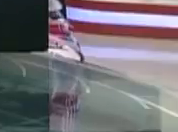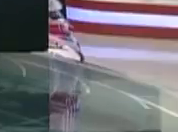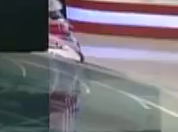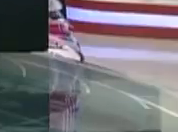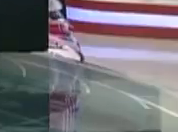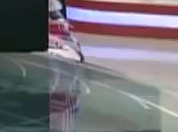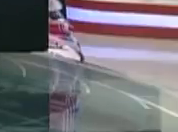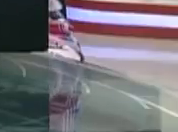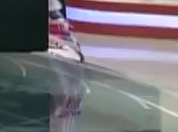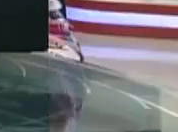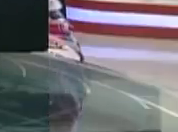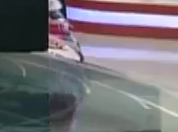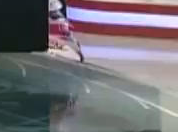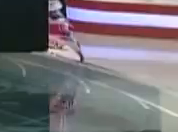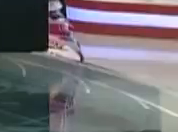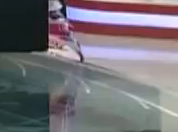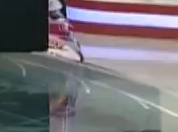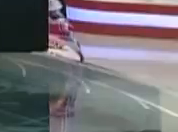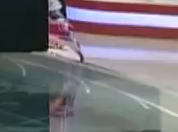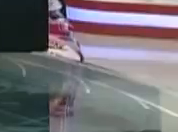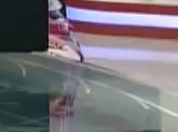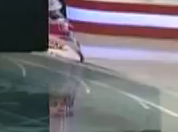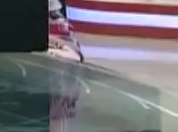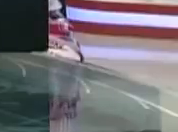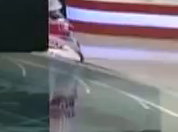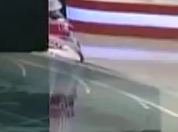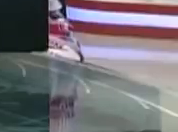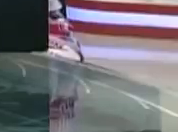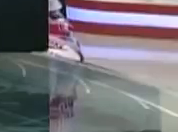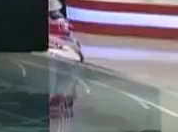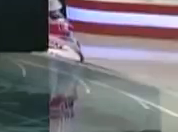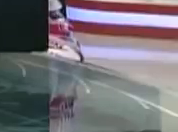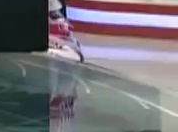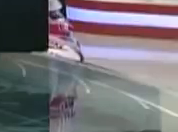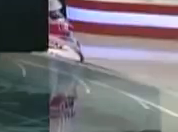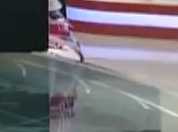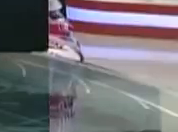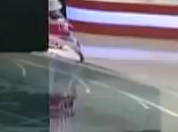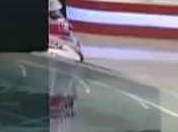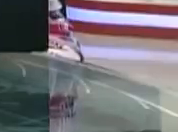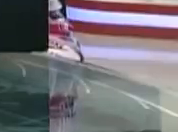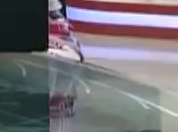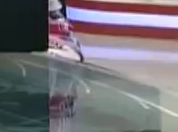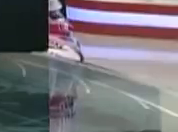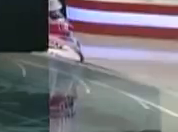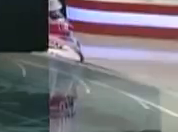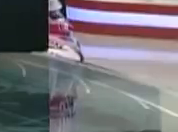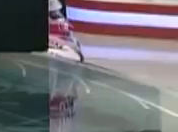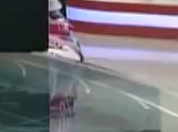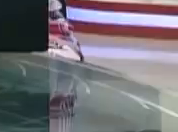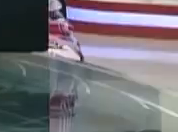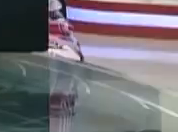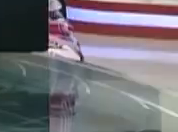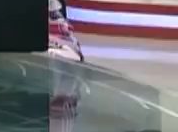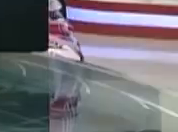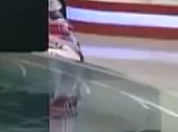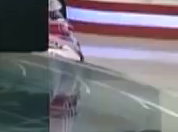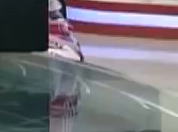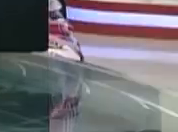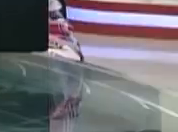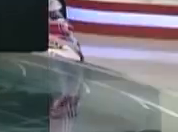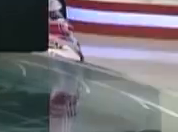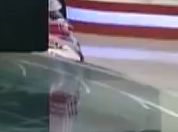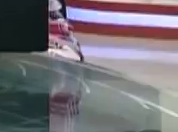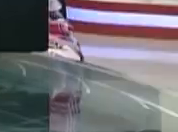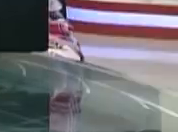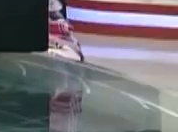con toda la base científica que respalda la evolución muy positiva de este medicamento venezolano Carbativir.